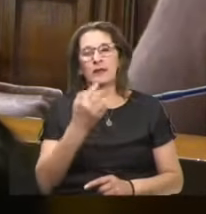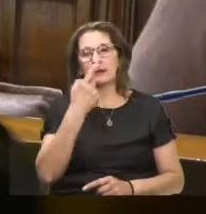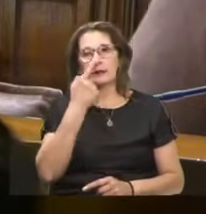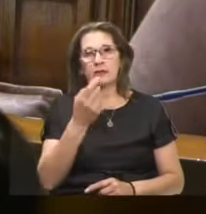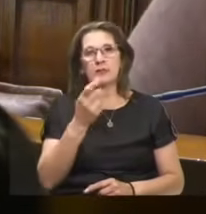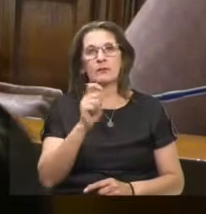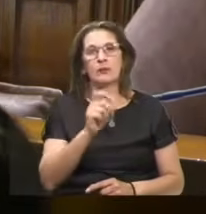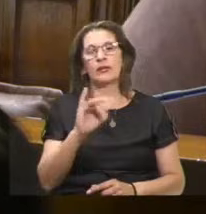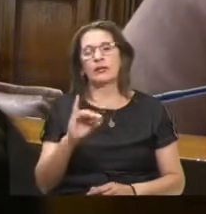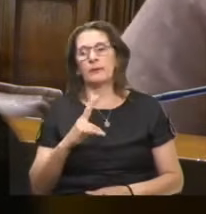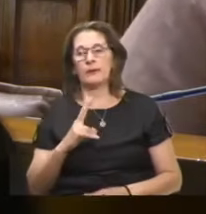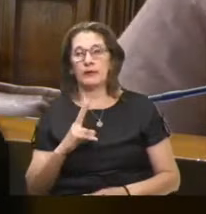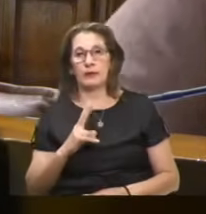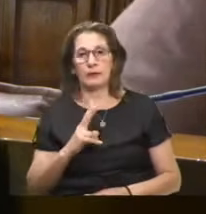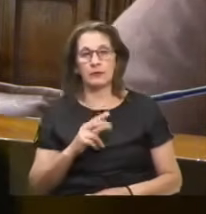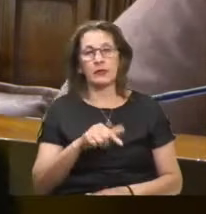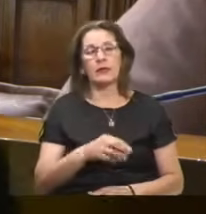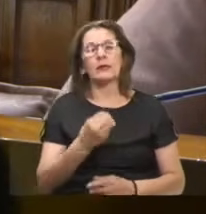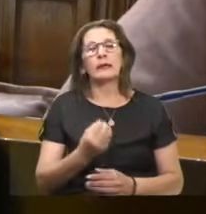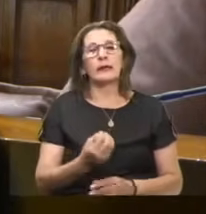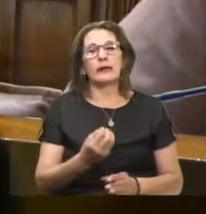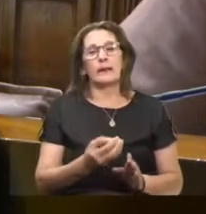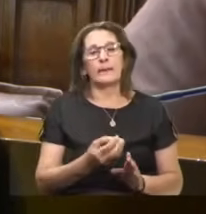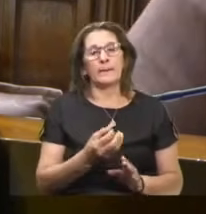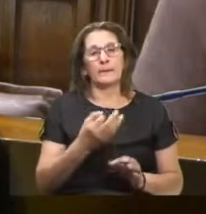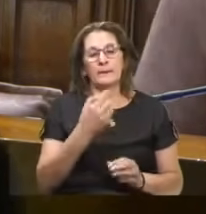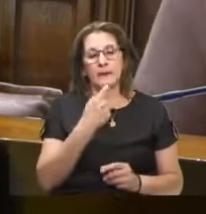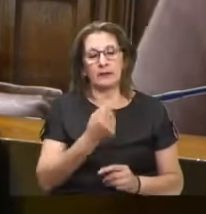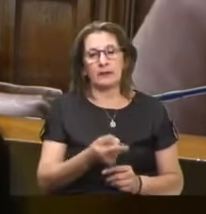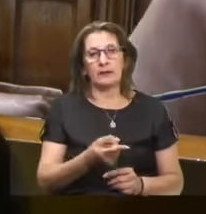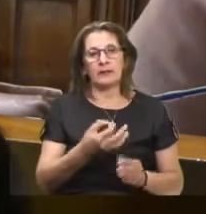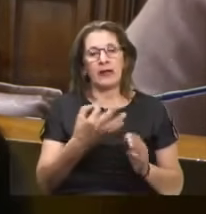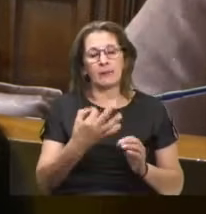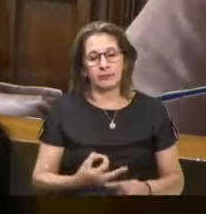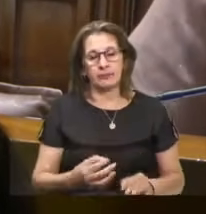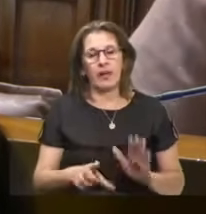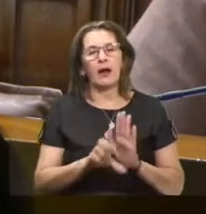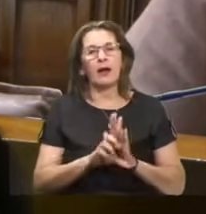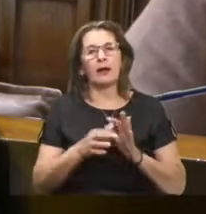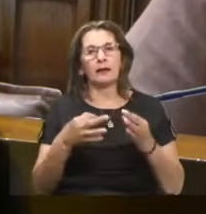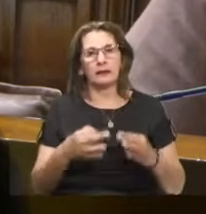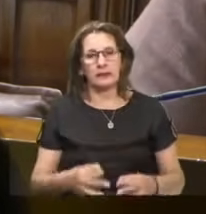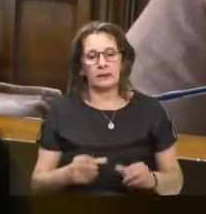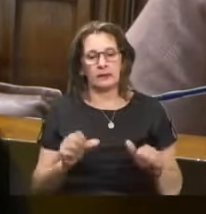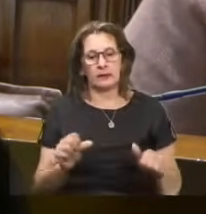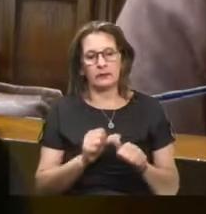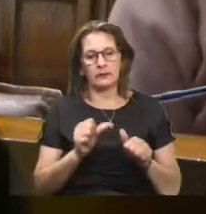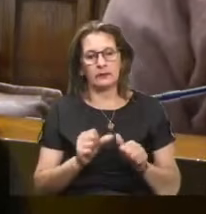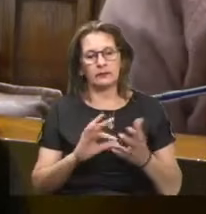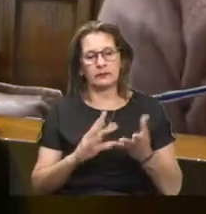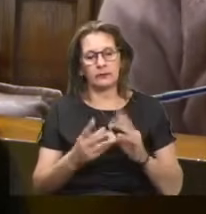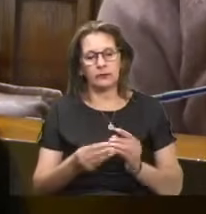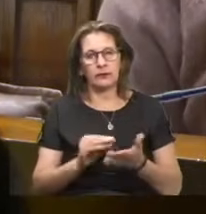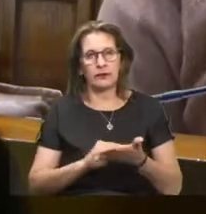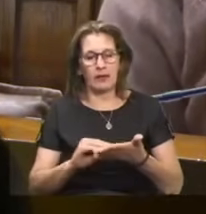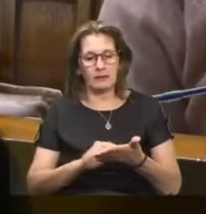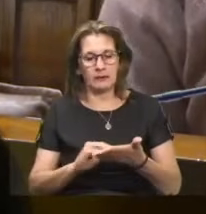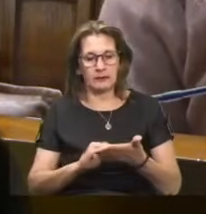intereses privados, y que en lo que refiere a la legitimidad de los actos administrativos